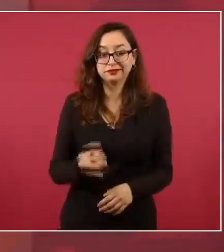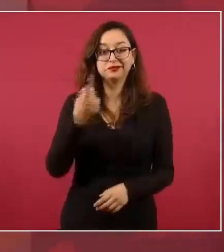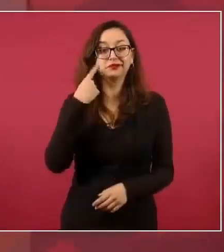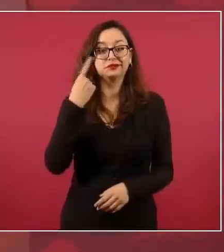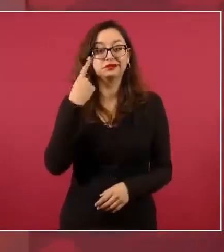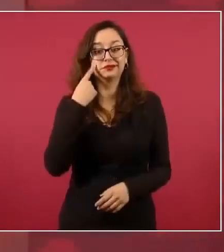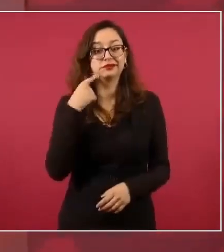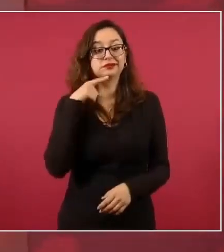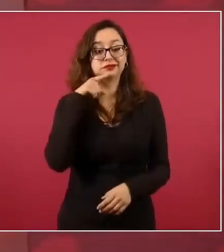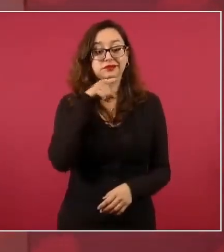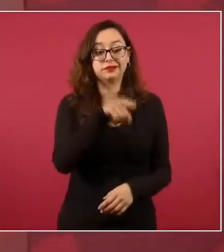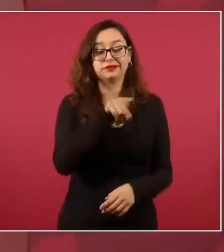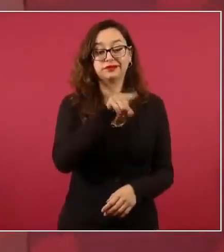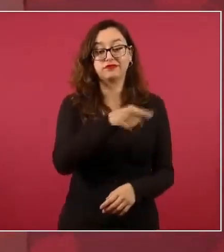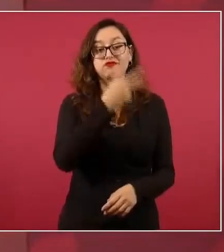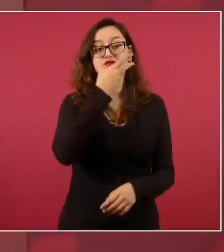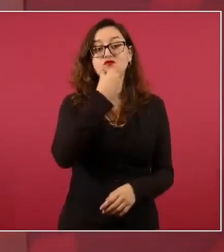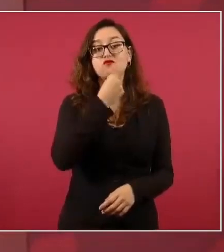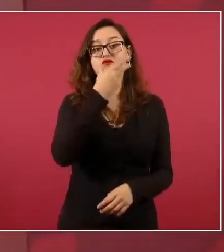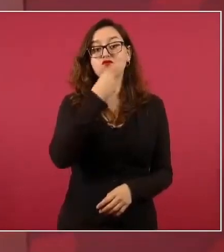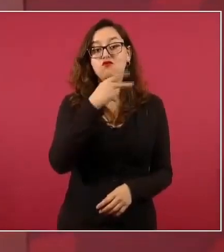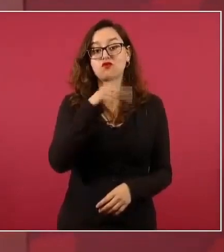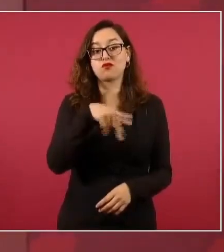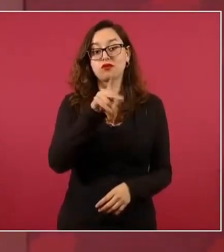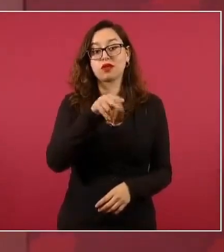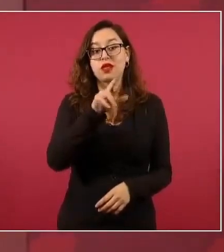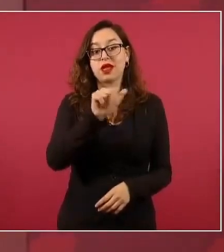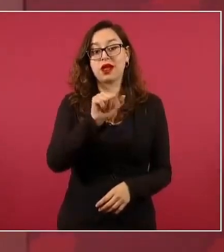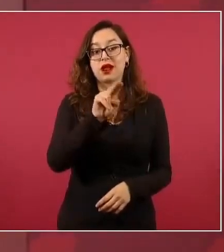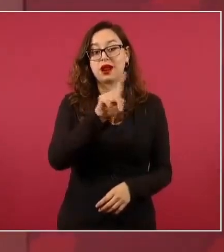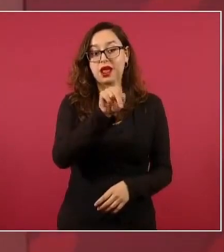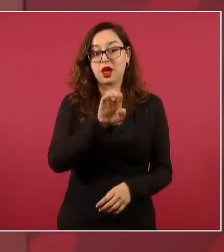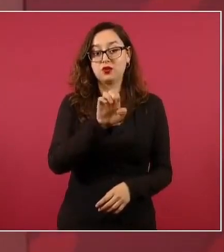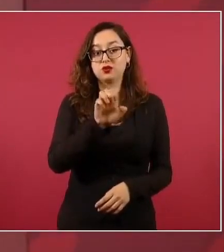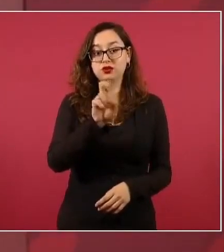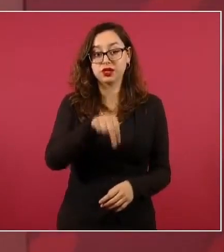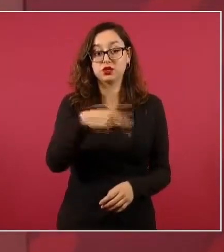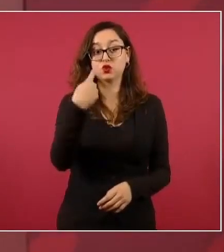la producción de la revista Letras Libres